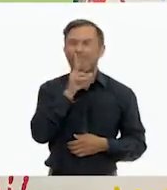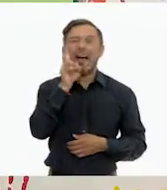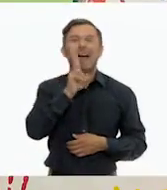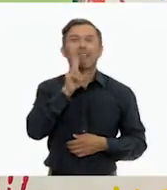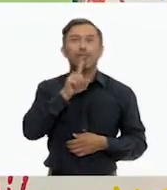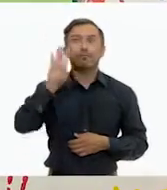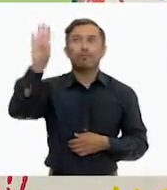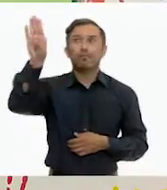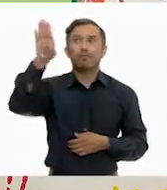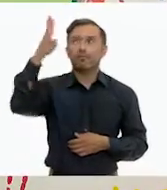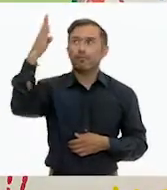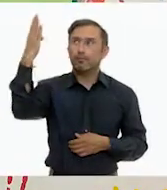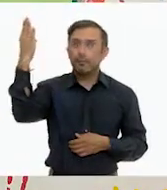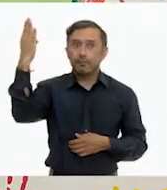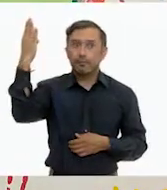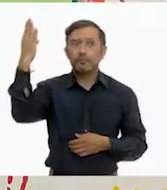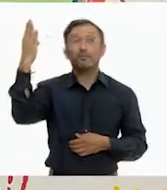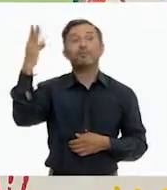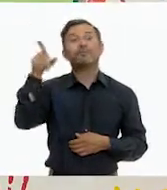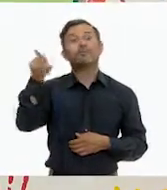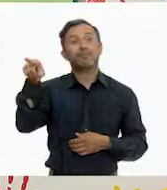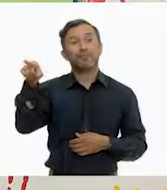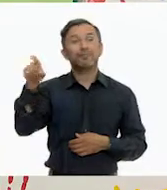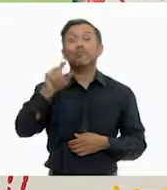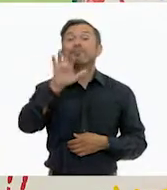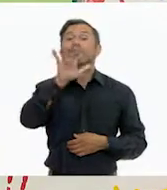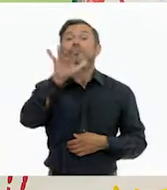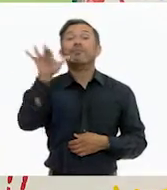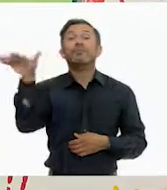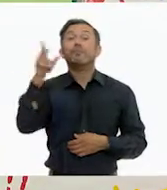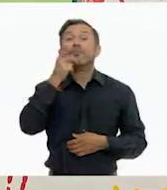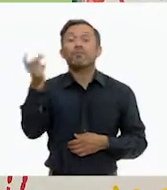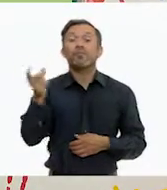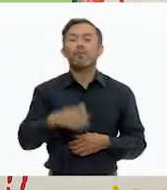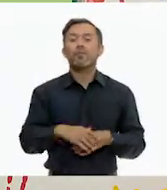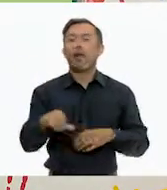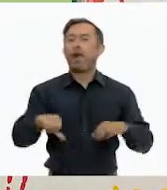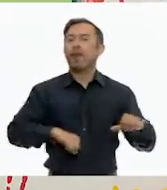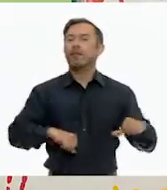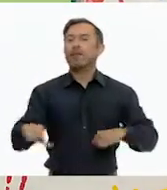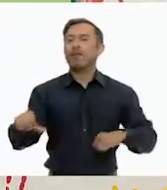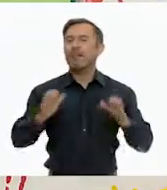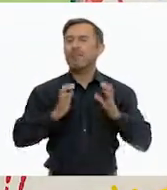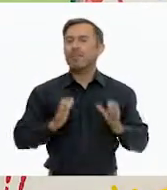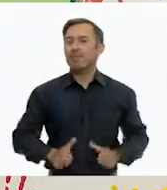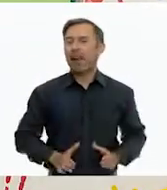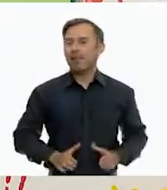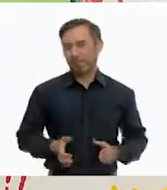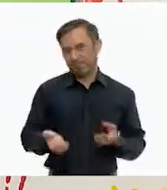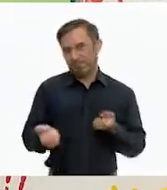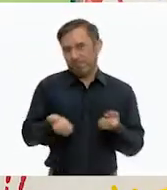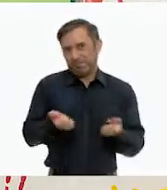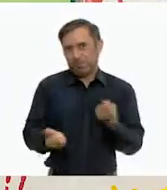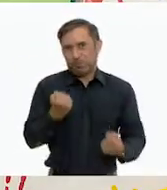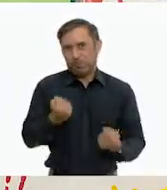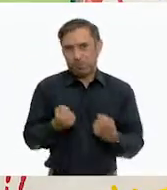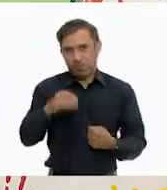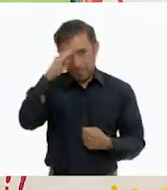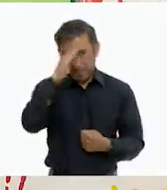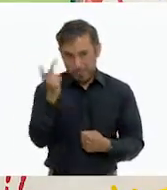este. Este dice las letras, actividad física. ¿Ustedes qué opinan? ¿Es un